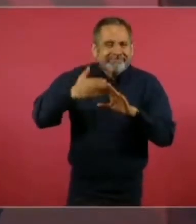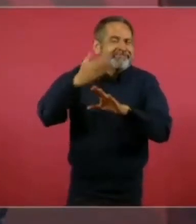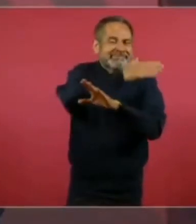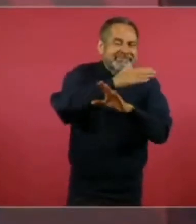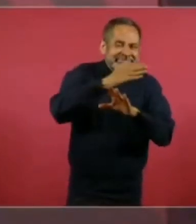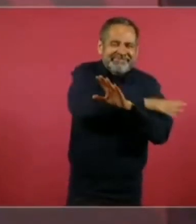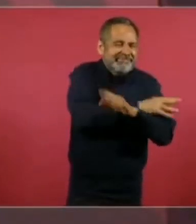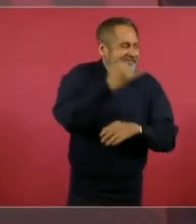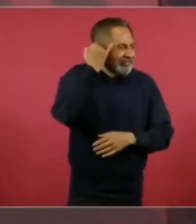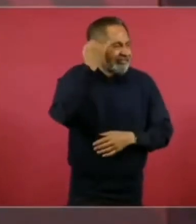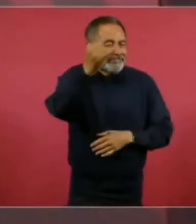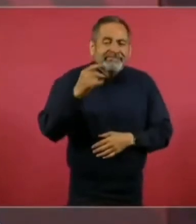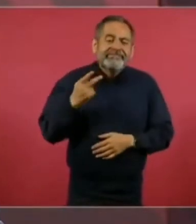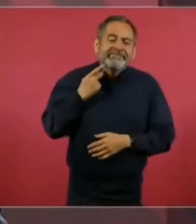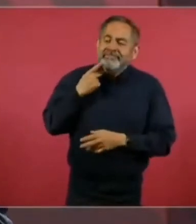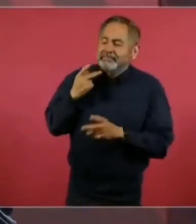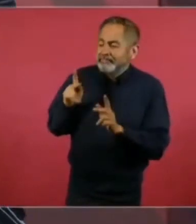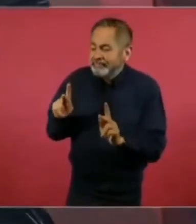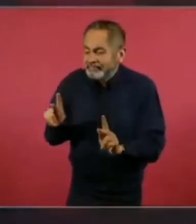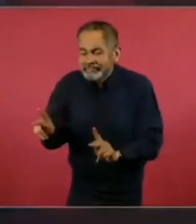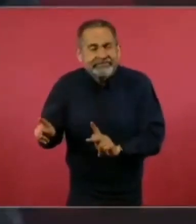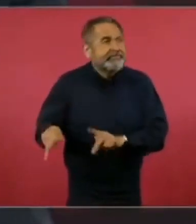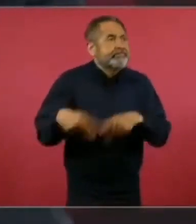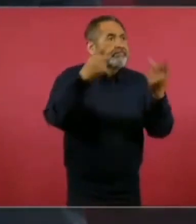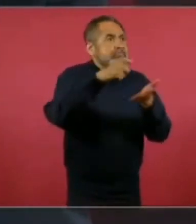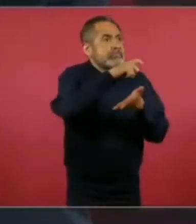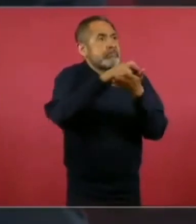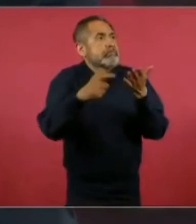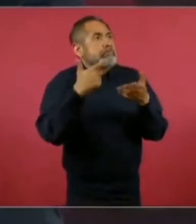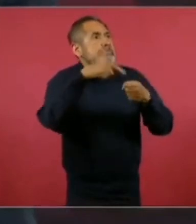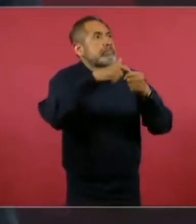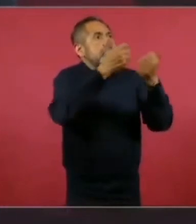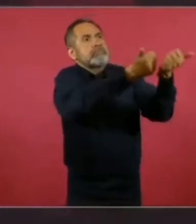vender petróleo crudo y comprar gasolinas.